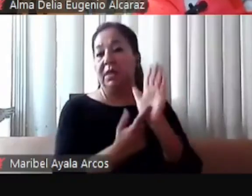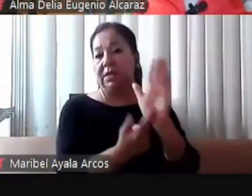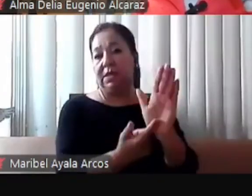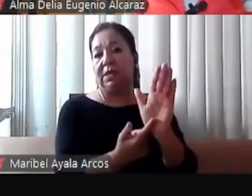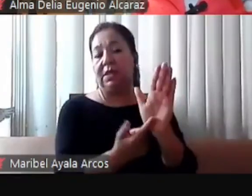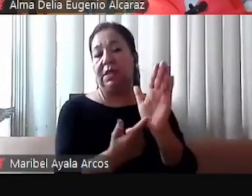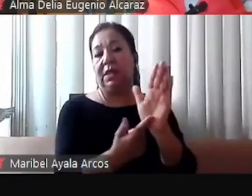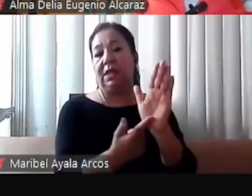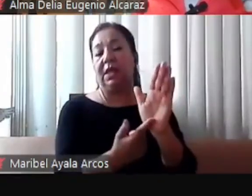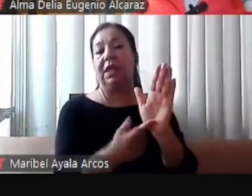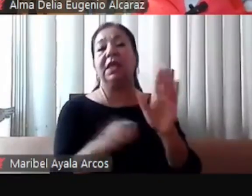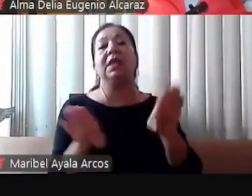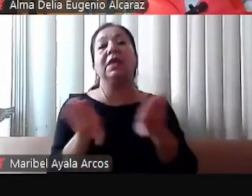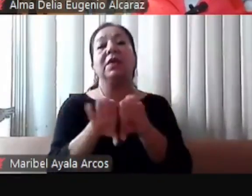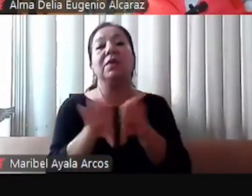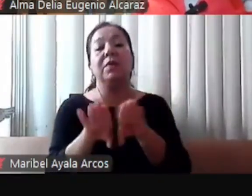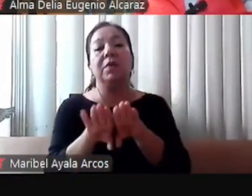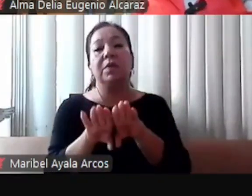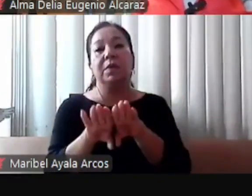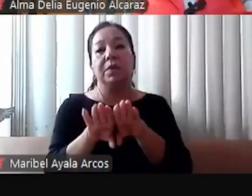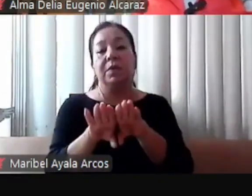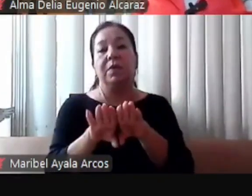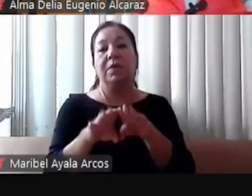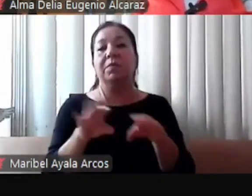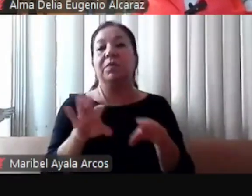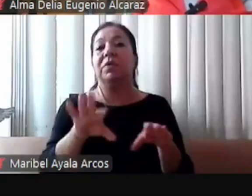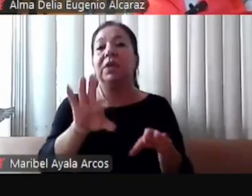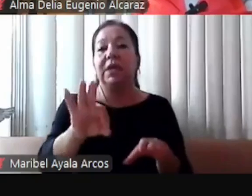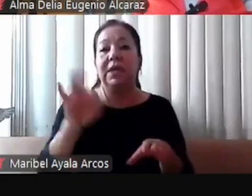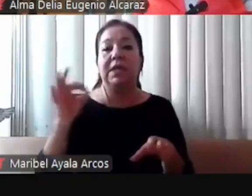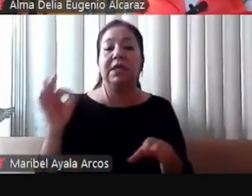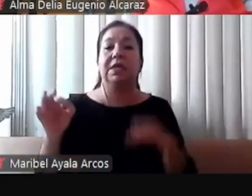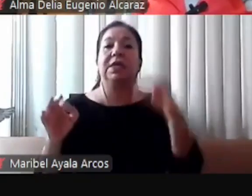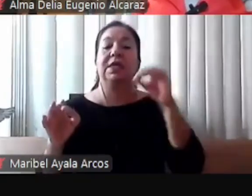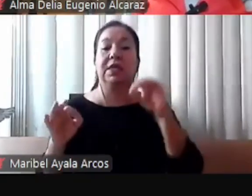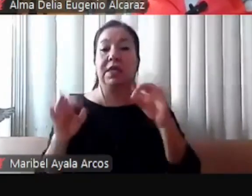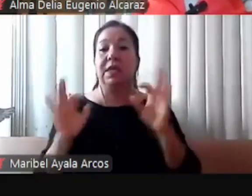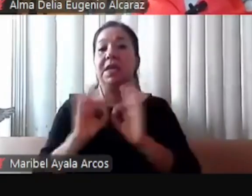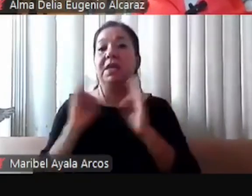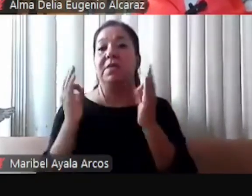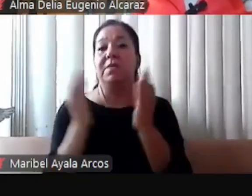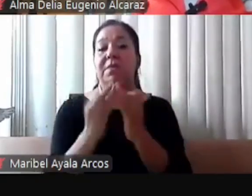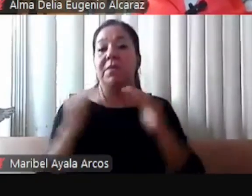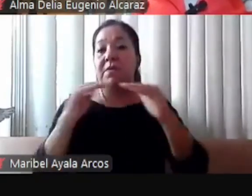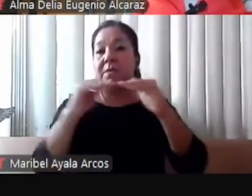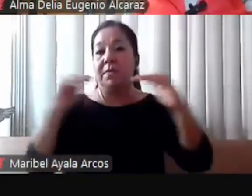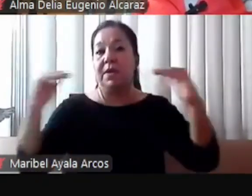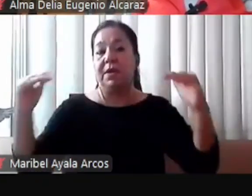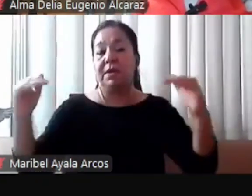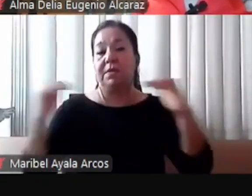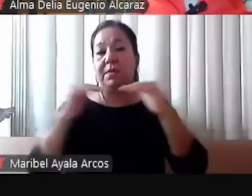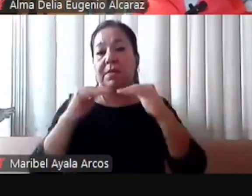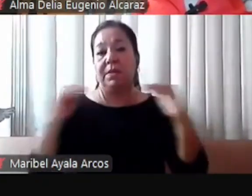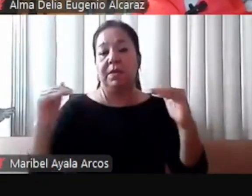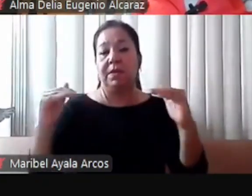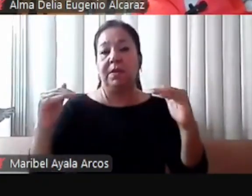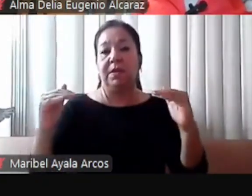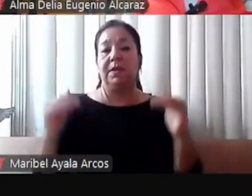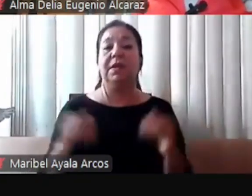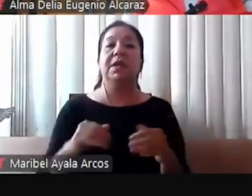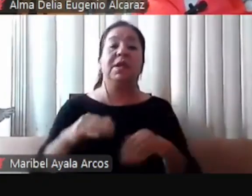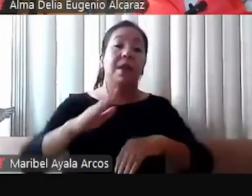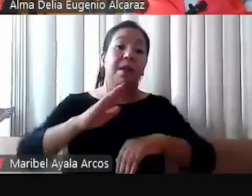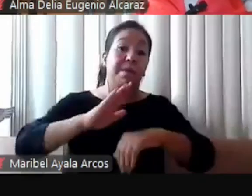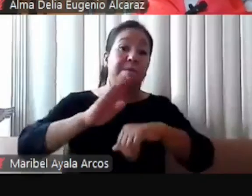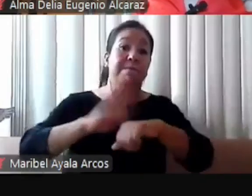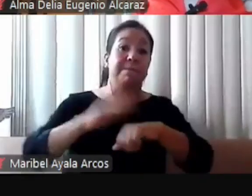deberá aplicarse obligatoriamente para los consejos distritales electorales del instituto. Ello al partido con la votación más alta, y de